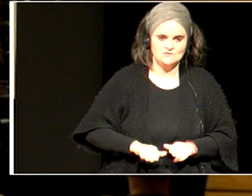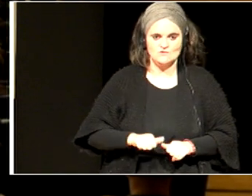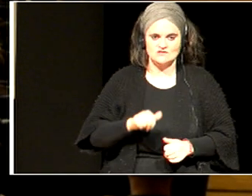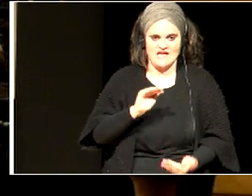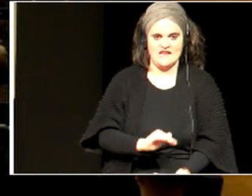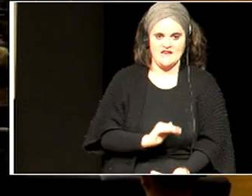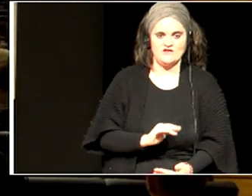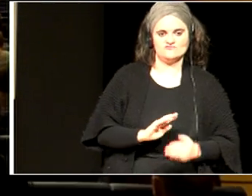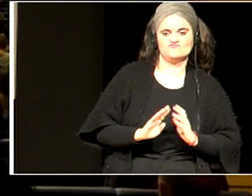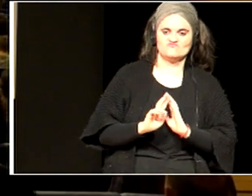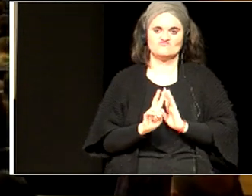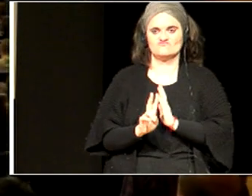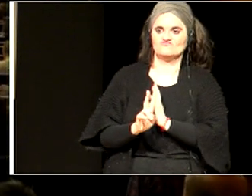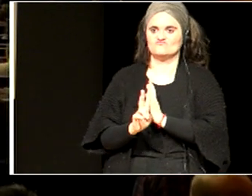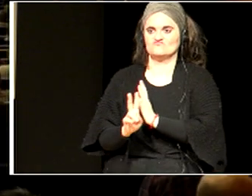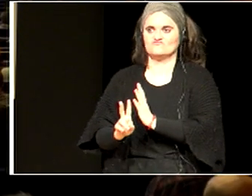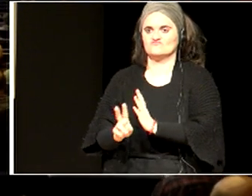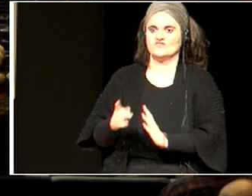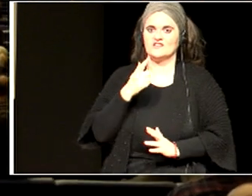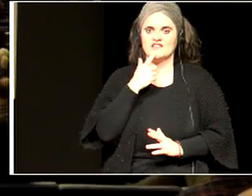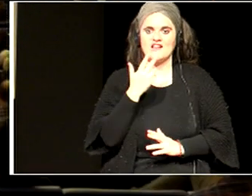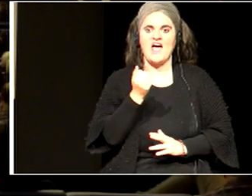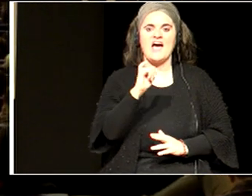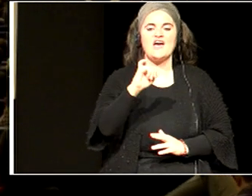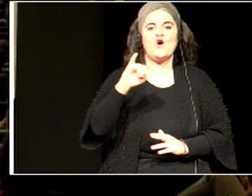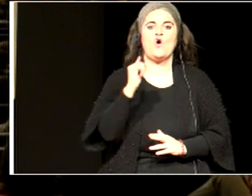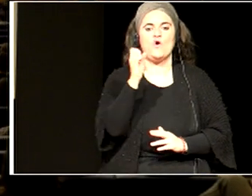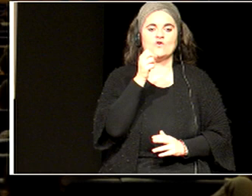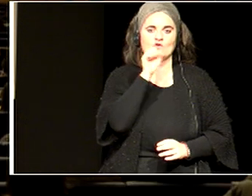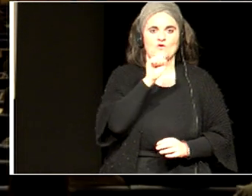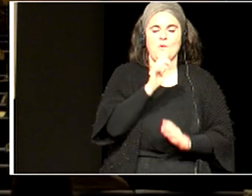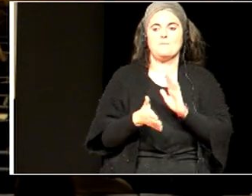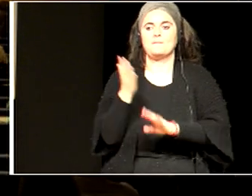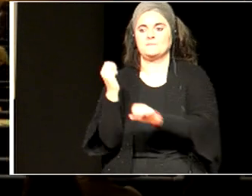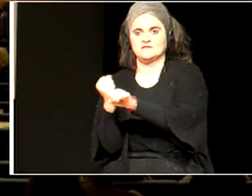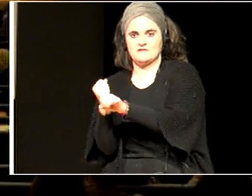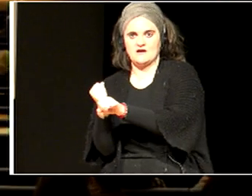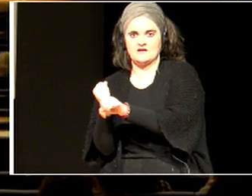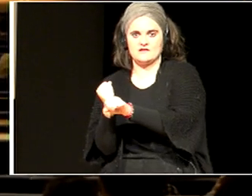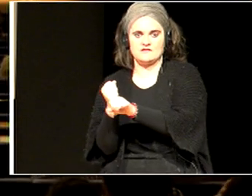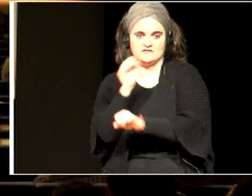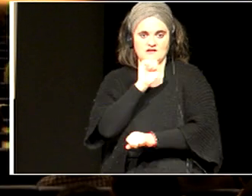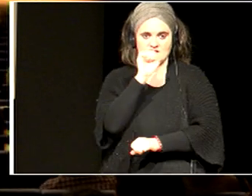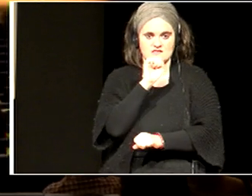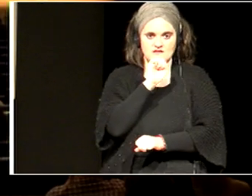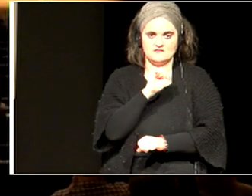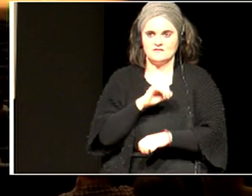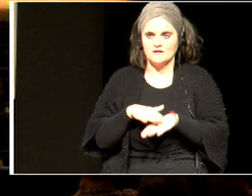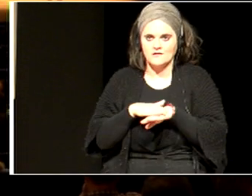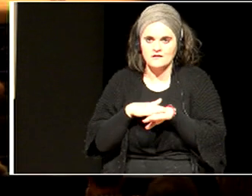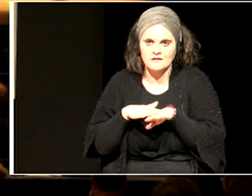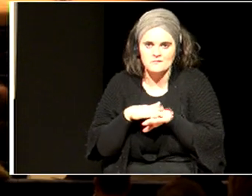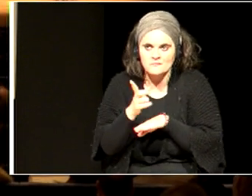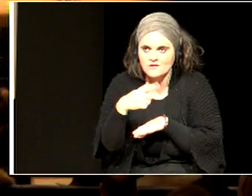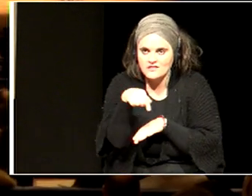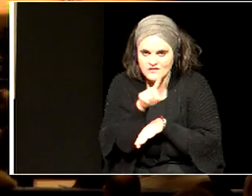que encima dicen algo algo vamos a trabajar perdona si habéis dejado toda la